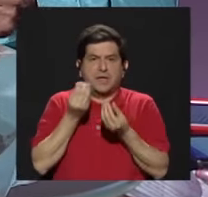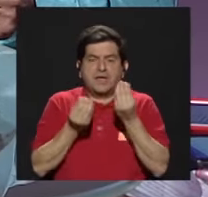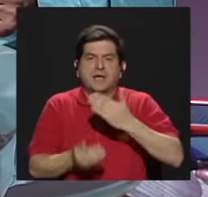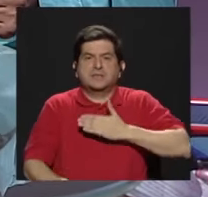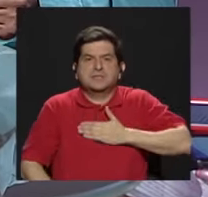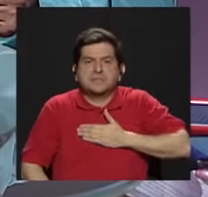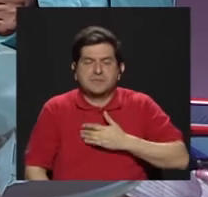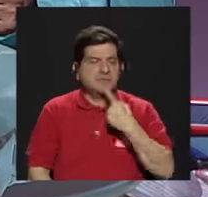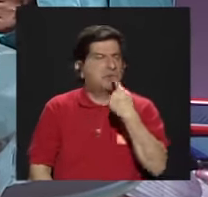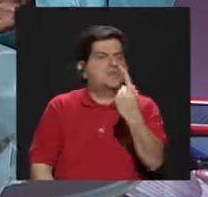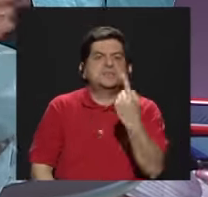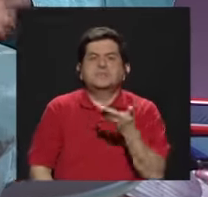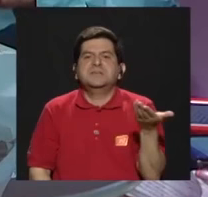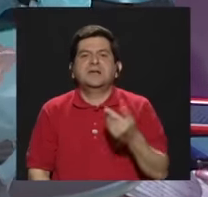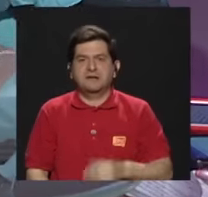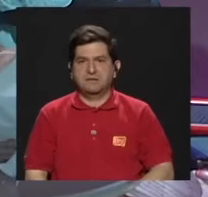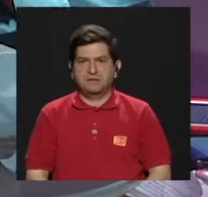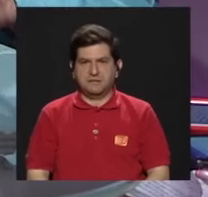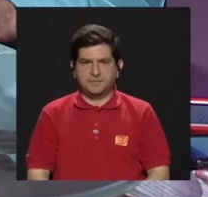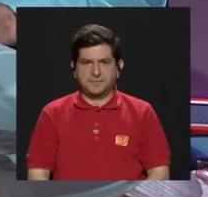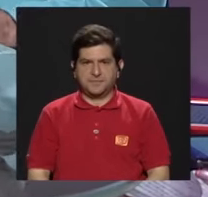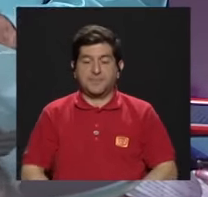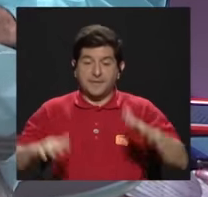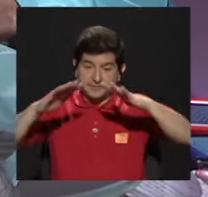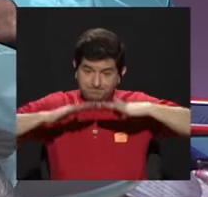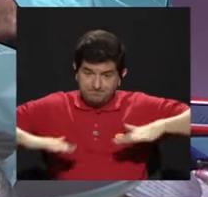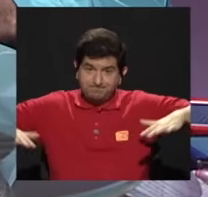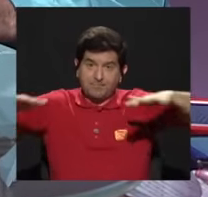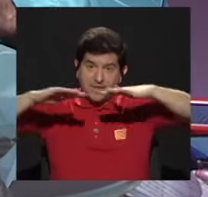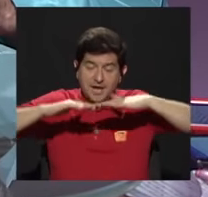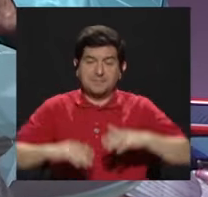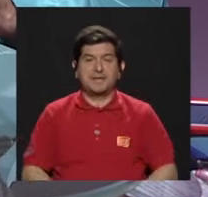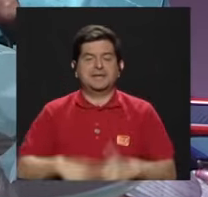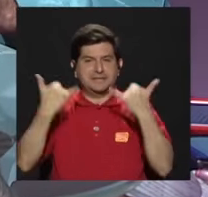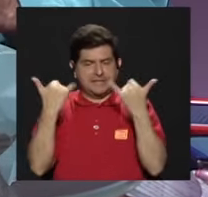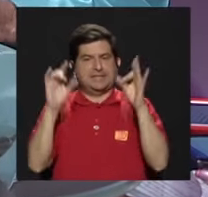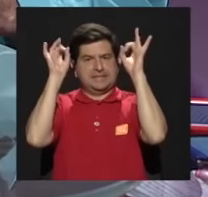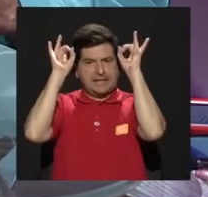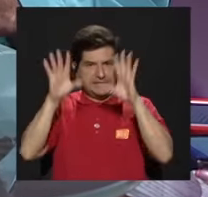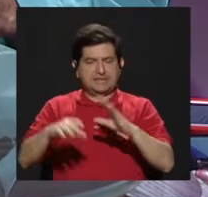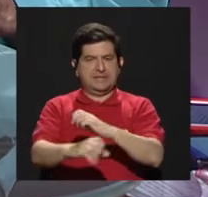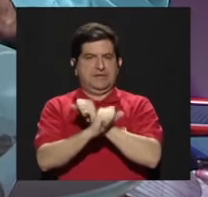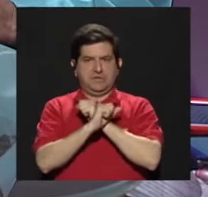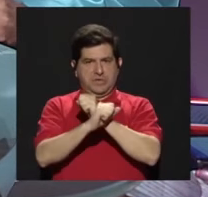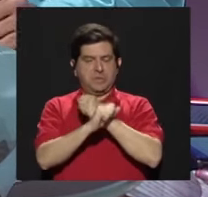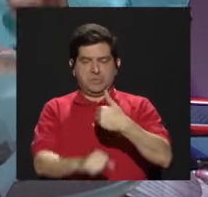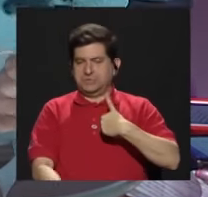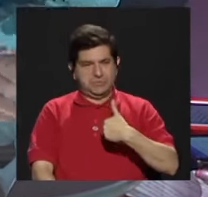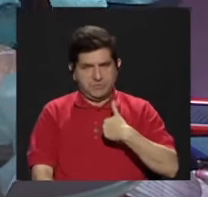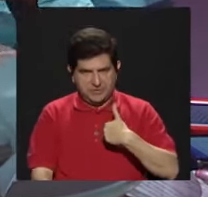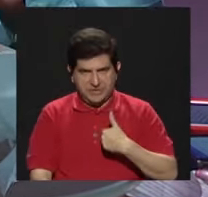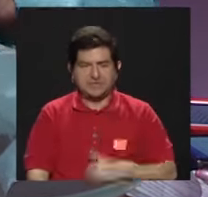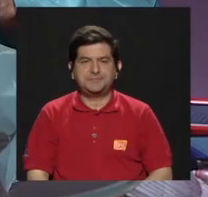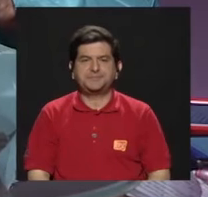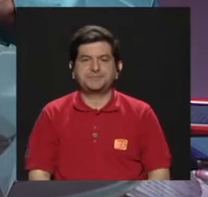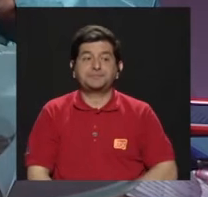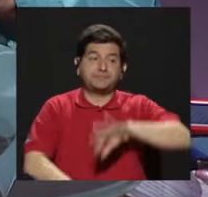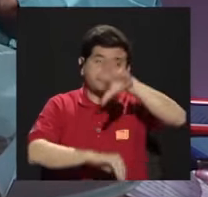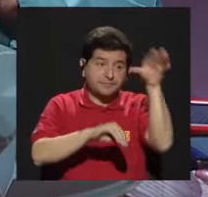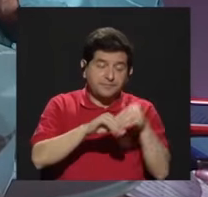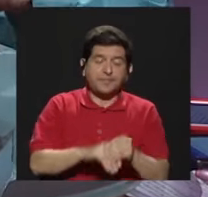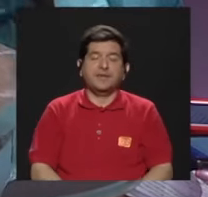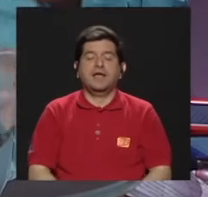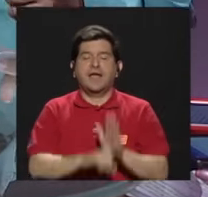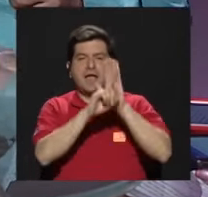me van a decir? O sea, tras del ambiente terrible de inseguridad que sentimos, todavía el